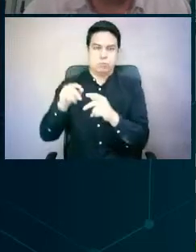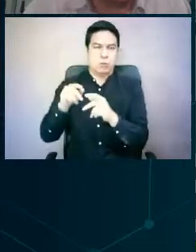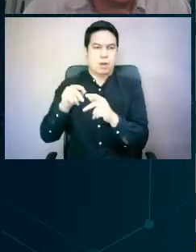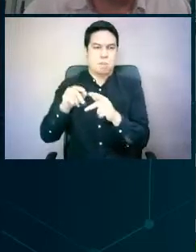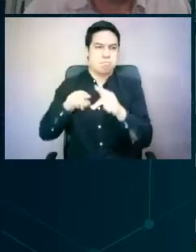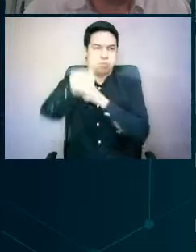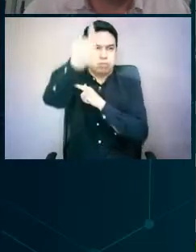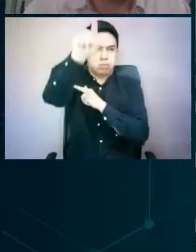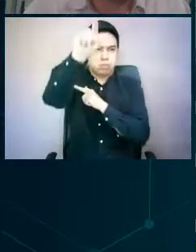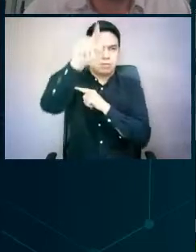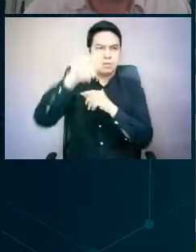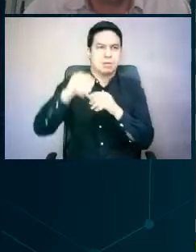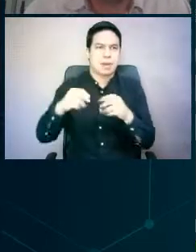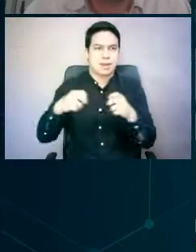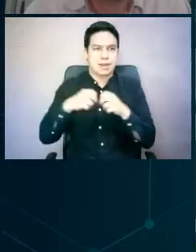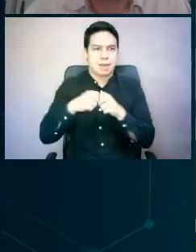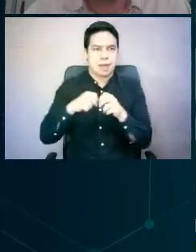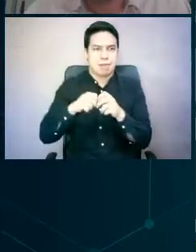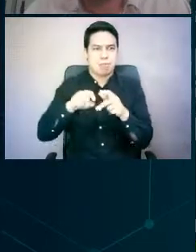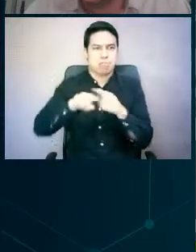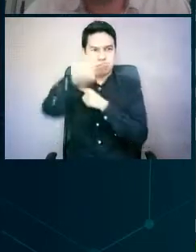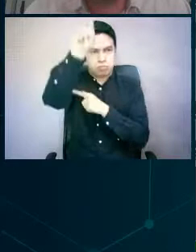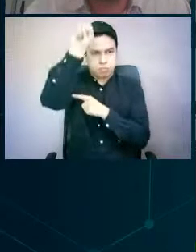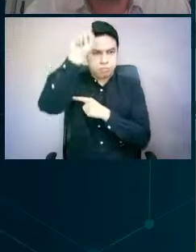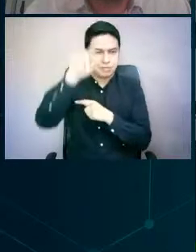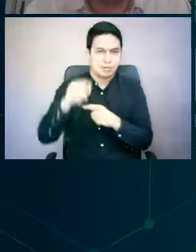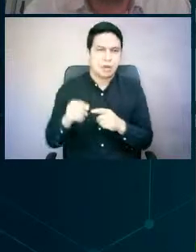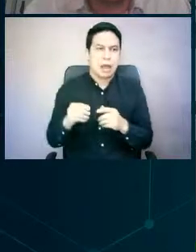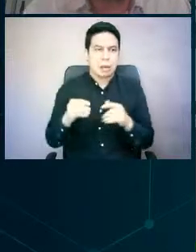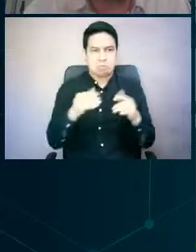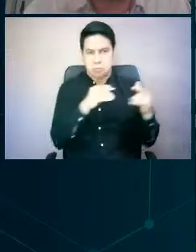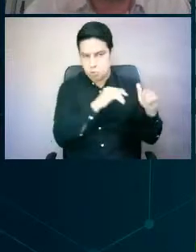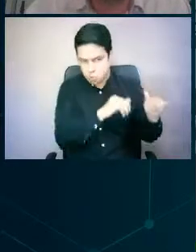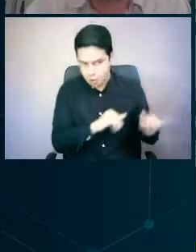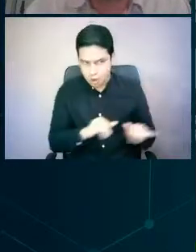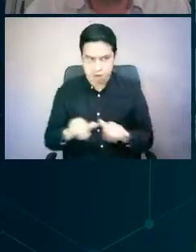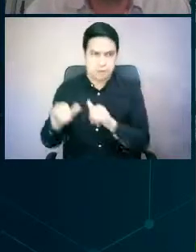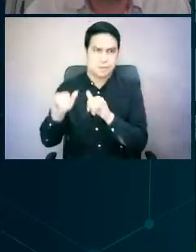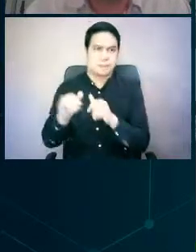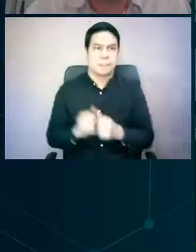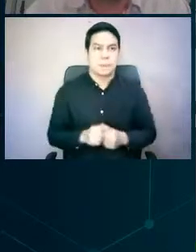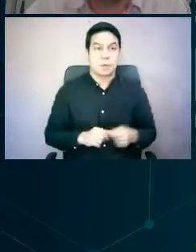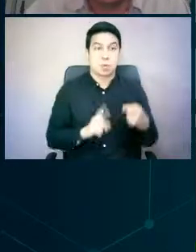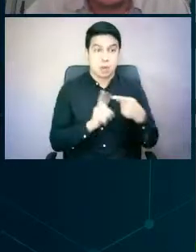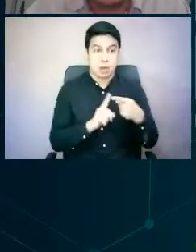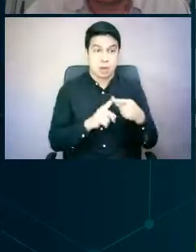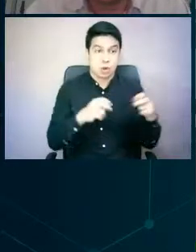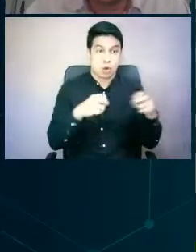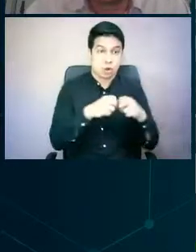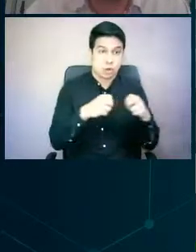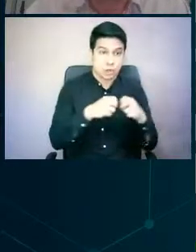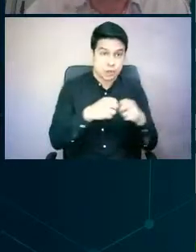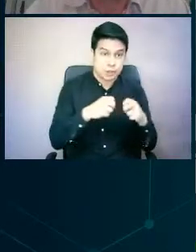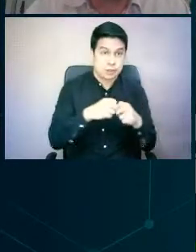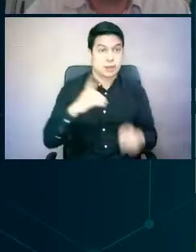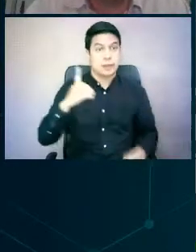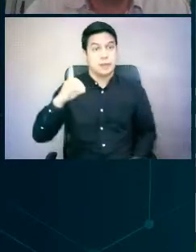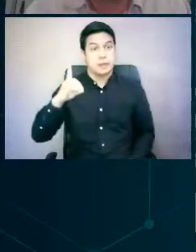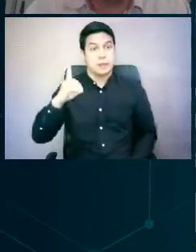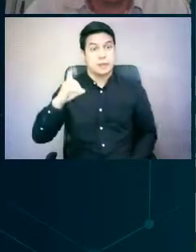es denominada corriente diferencial y la otra es denominada corriente de restricción. La corriente